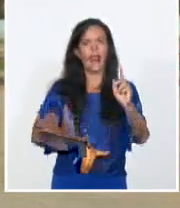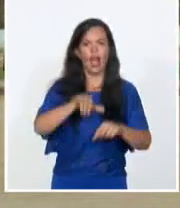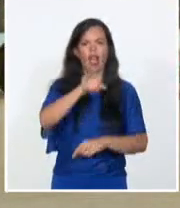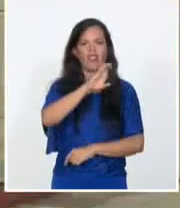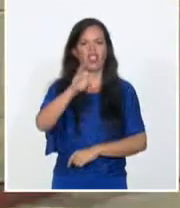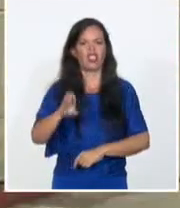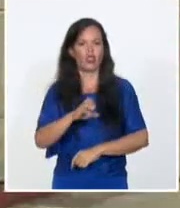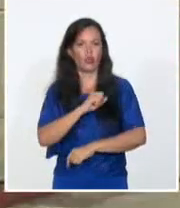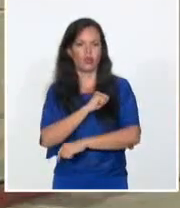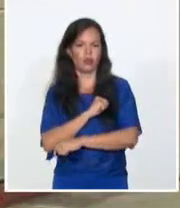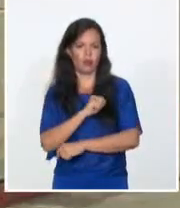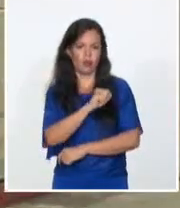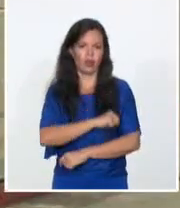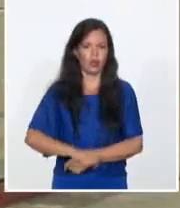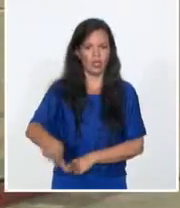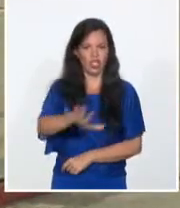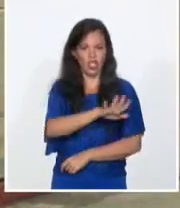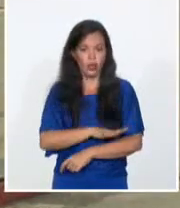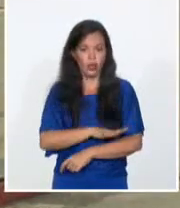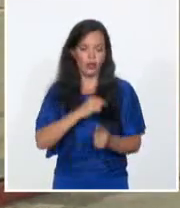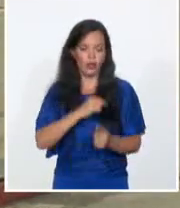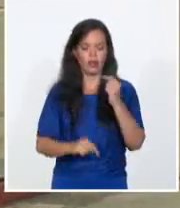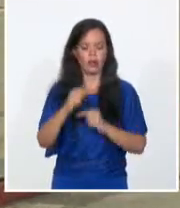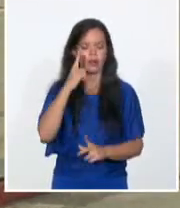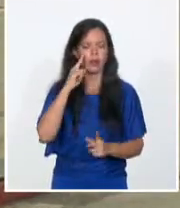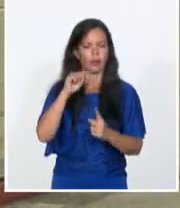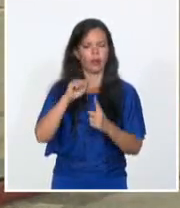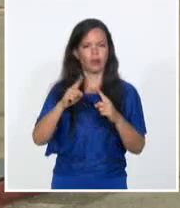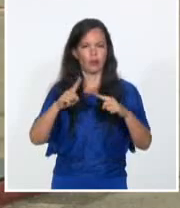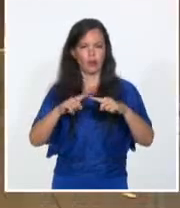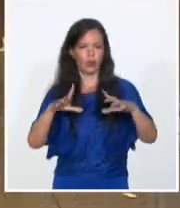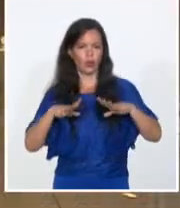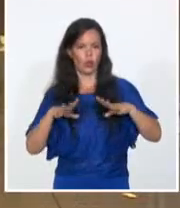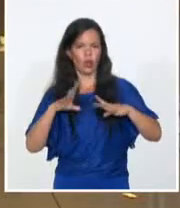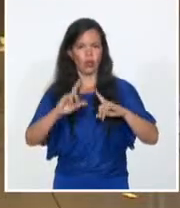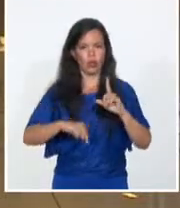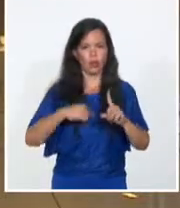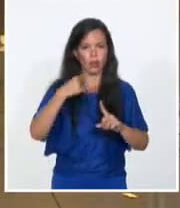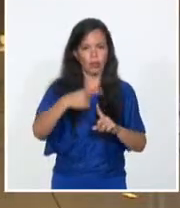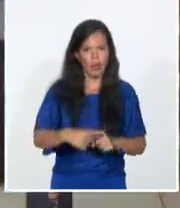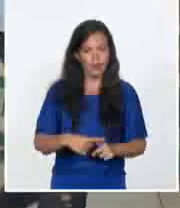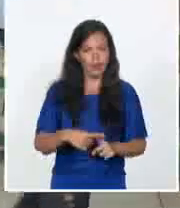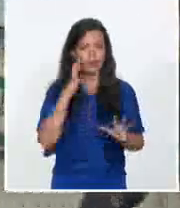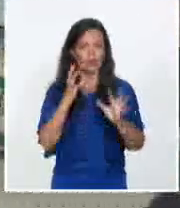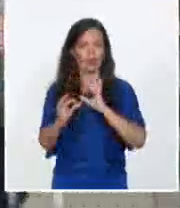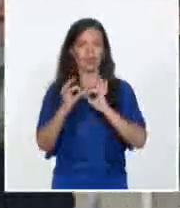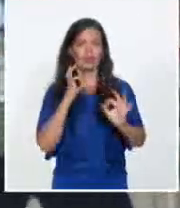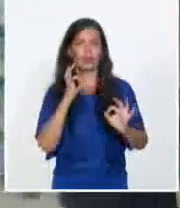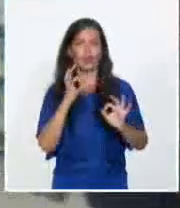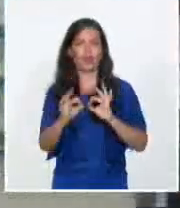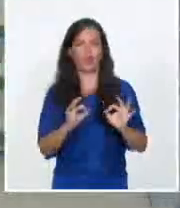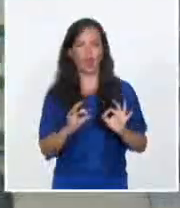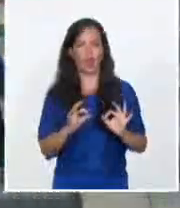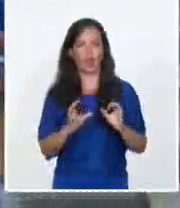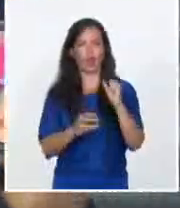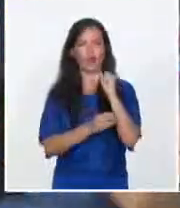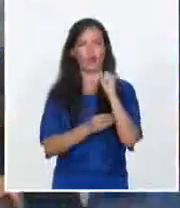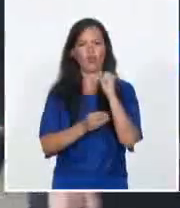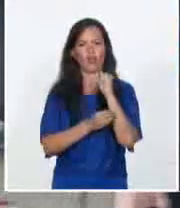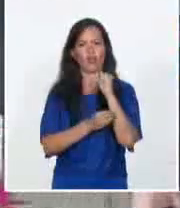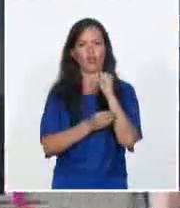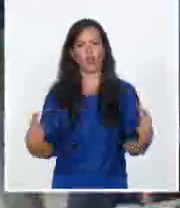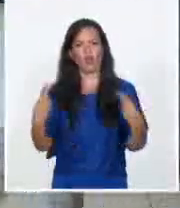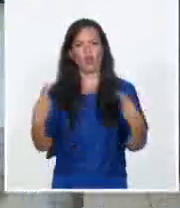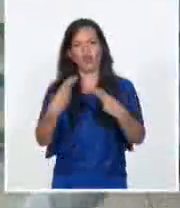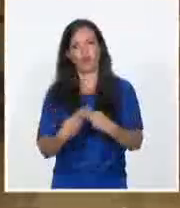del desarrollo turístico con las naciones del área, además de apostar por la seguridad operacional y fortalecer la confianza de los